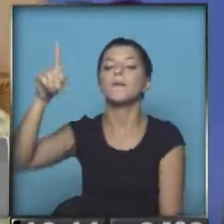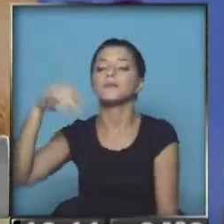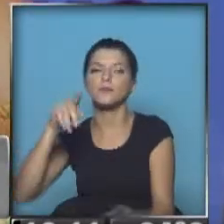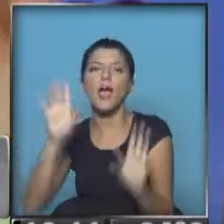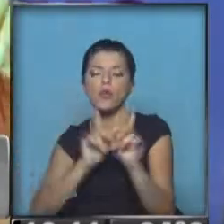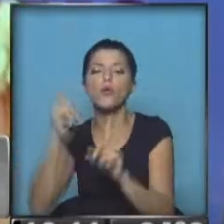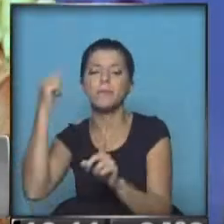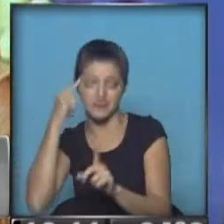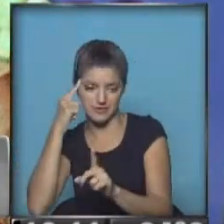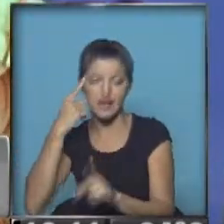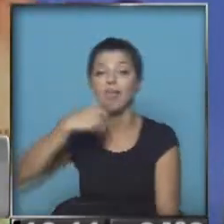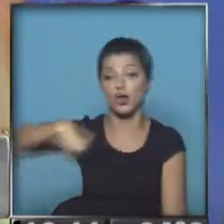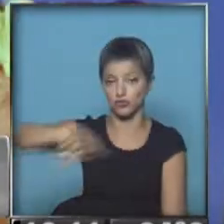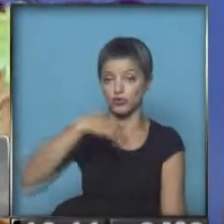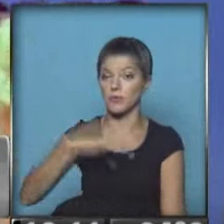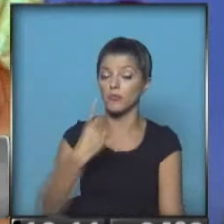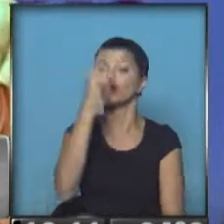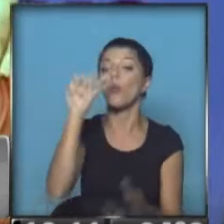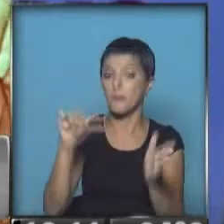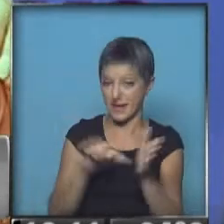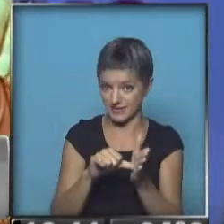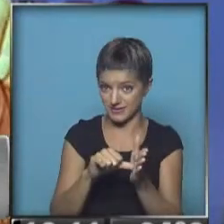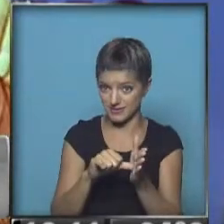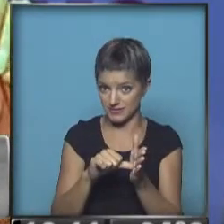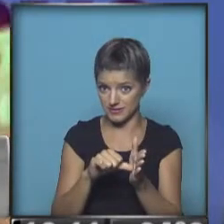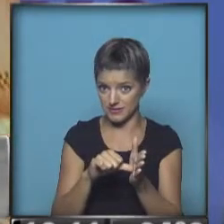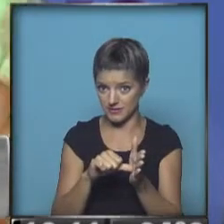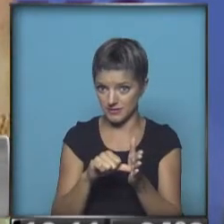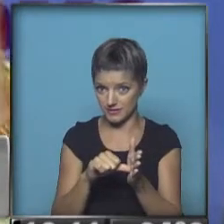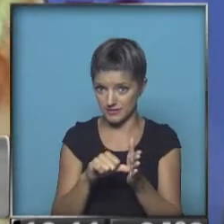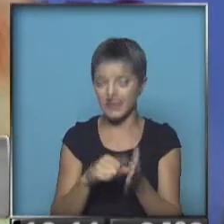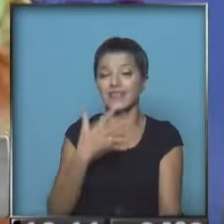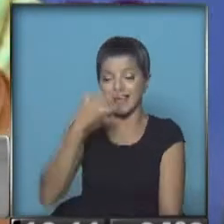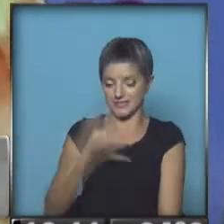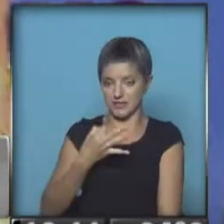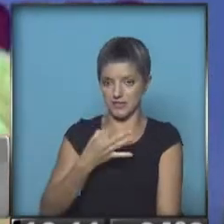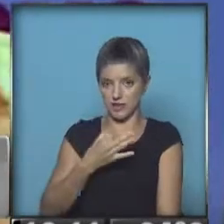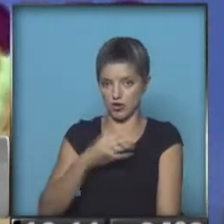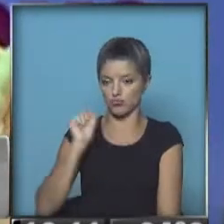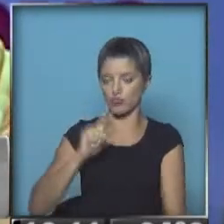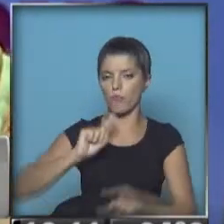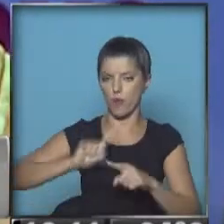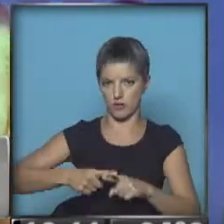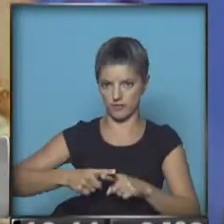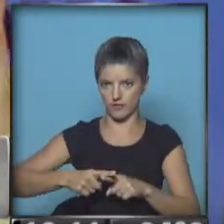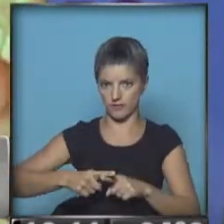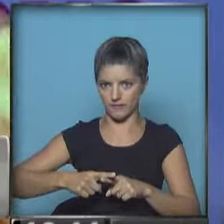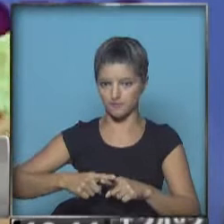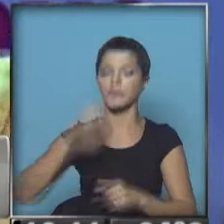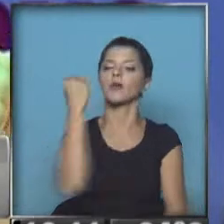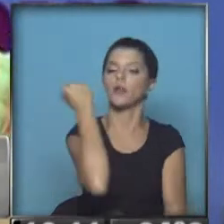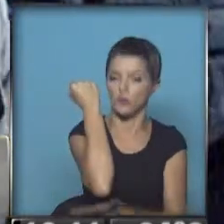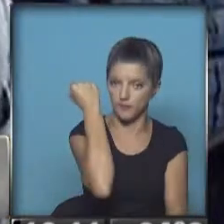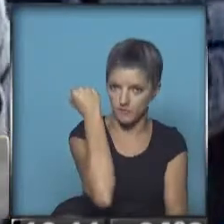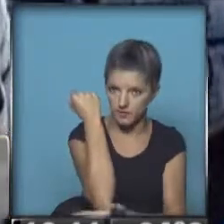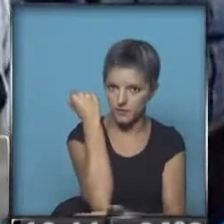y debemos ser un país que decide soberanamente sus políticas